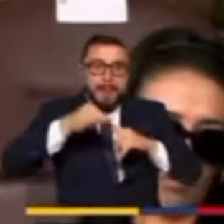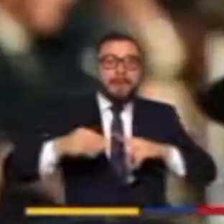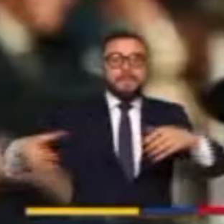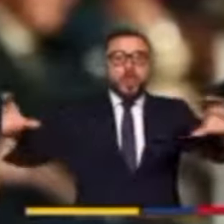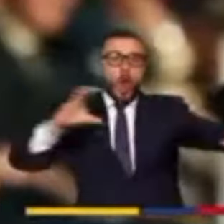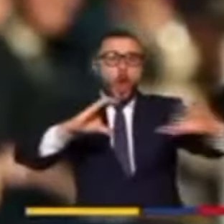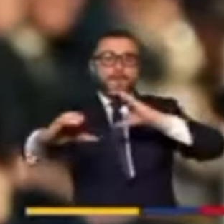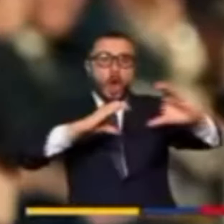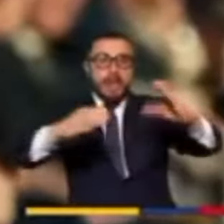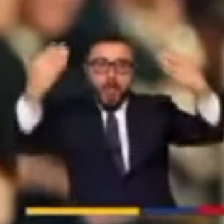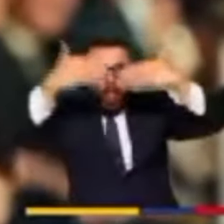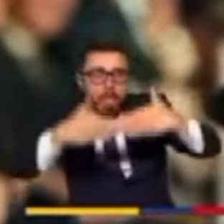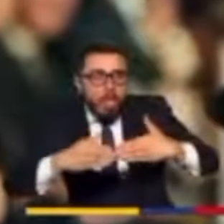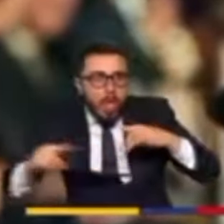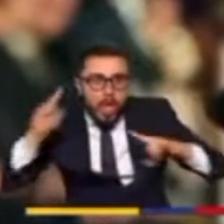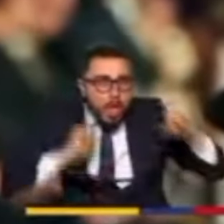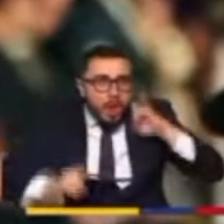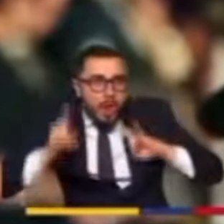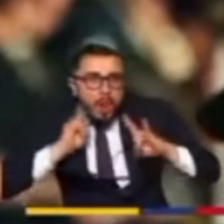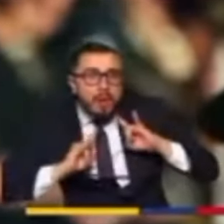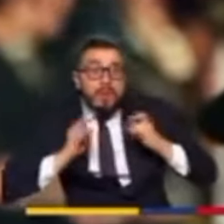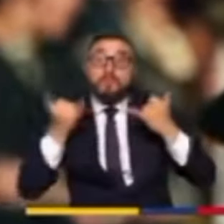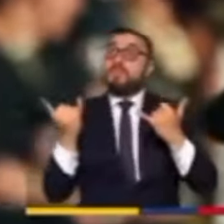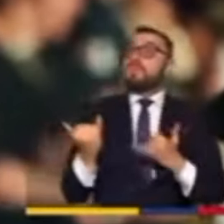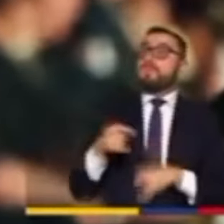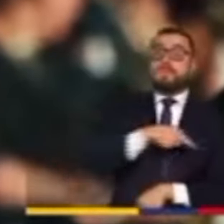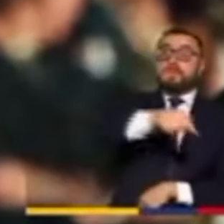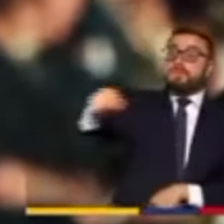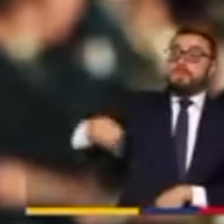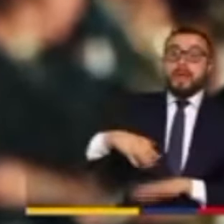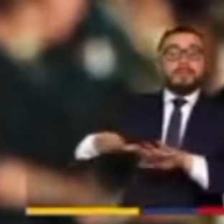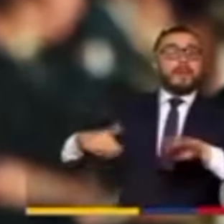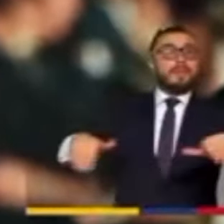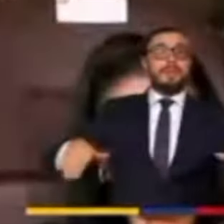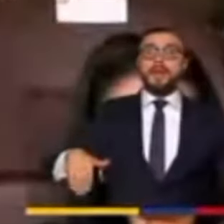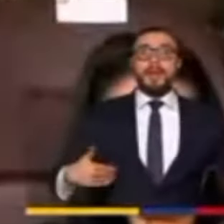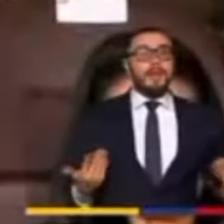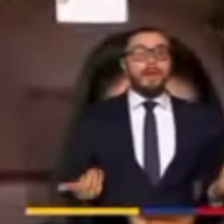especializados en la interferencia de comunicaciones. Yo no encuentro ninguno.